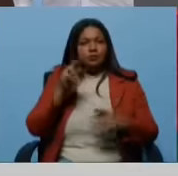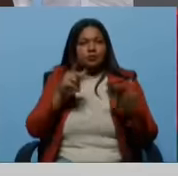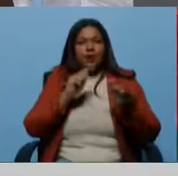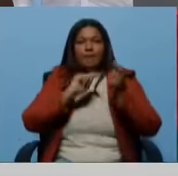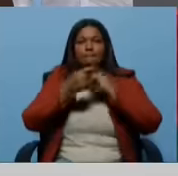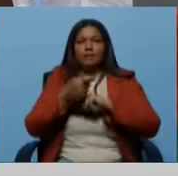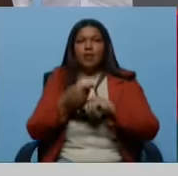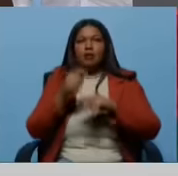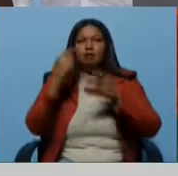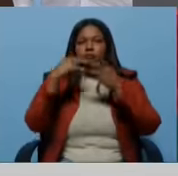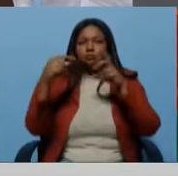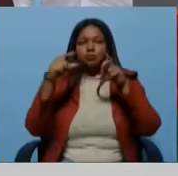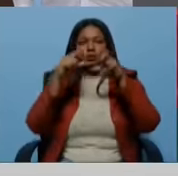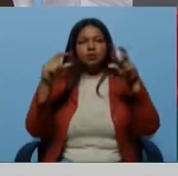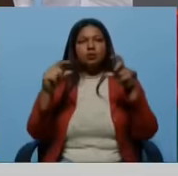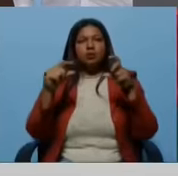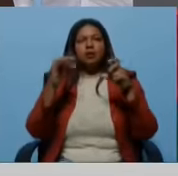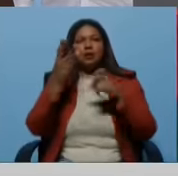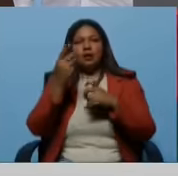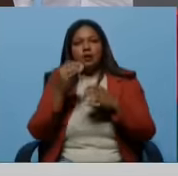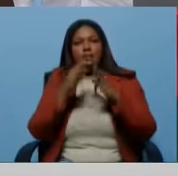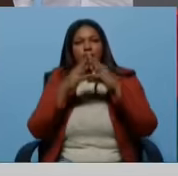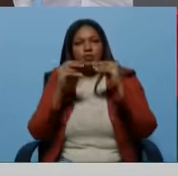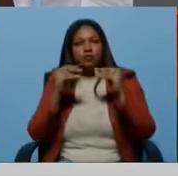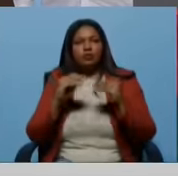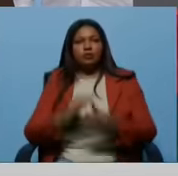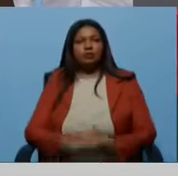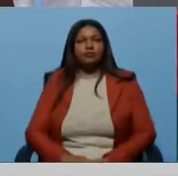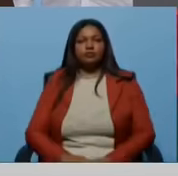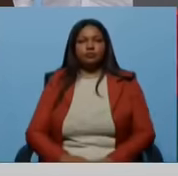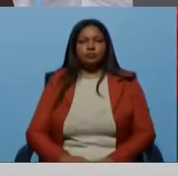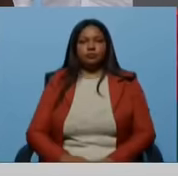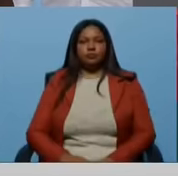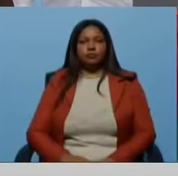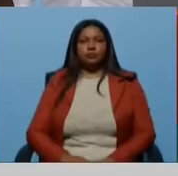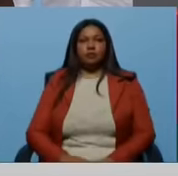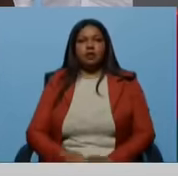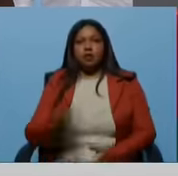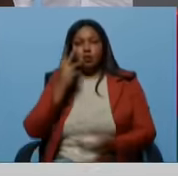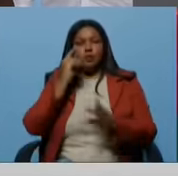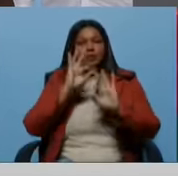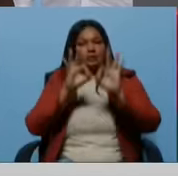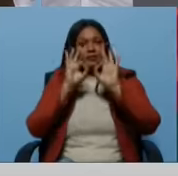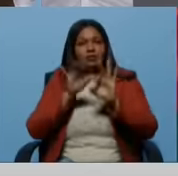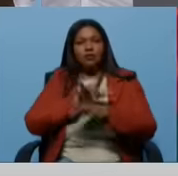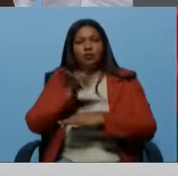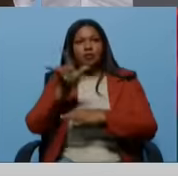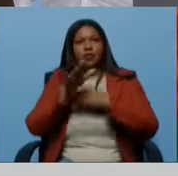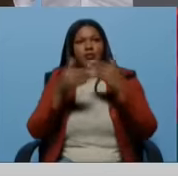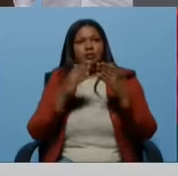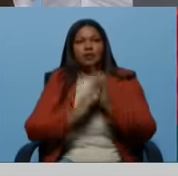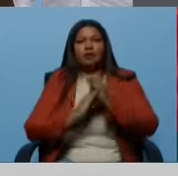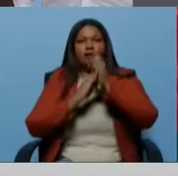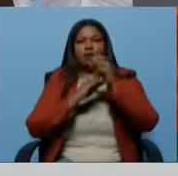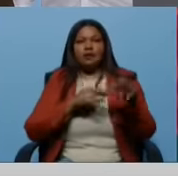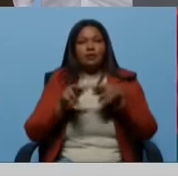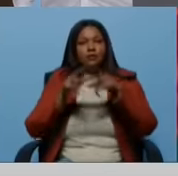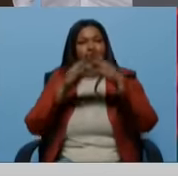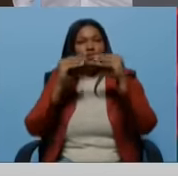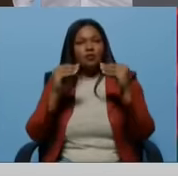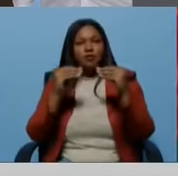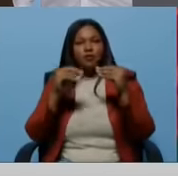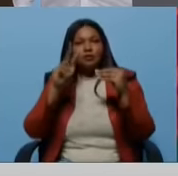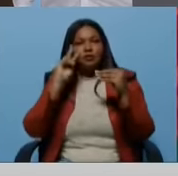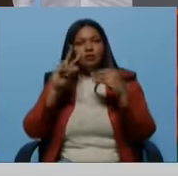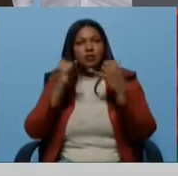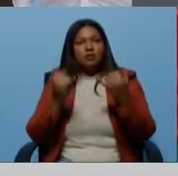las siglas, cambiaron, no se evidenció el nombre, el número exacto del vuelo, la guía de ruta, todo eso